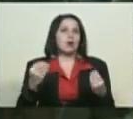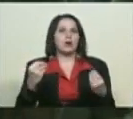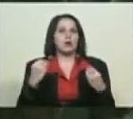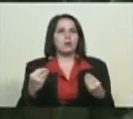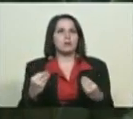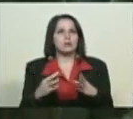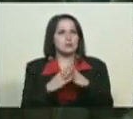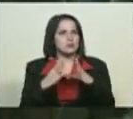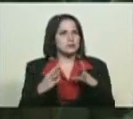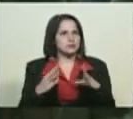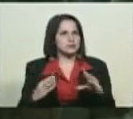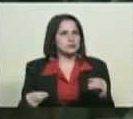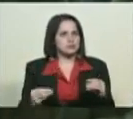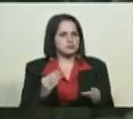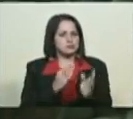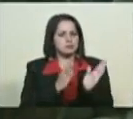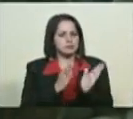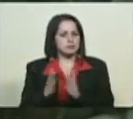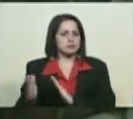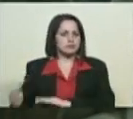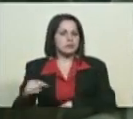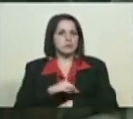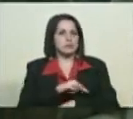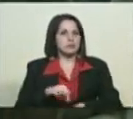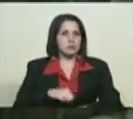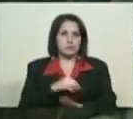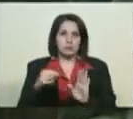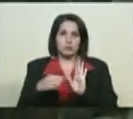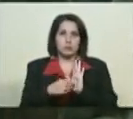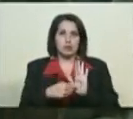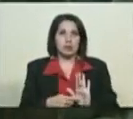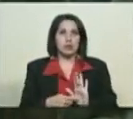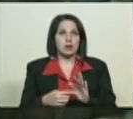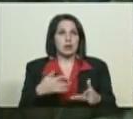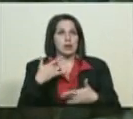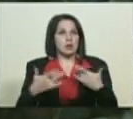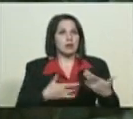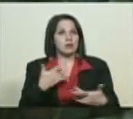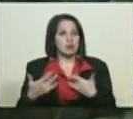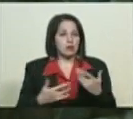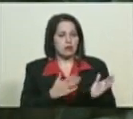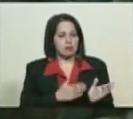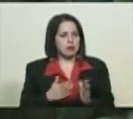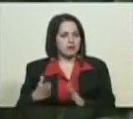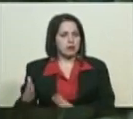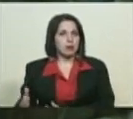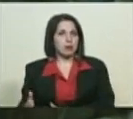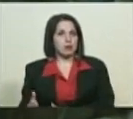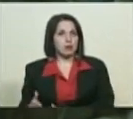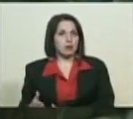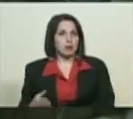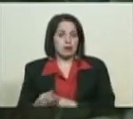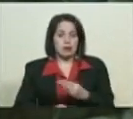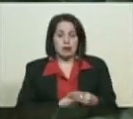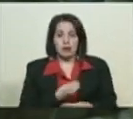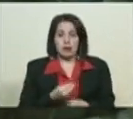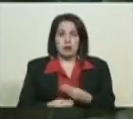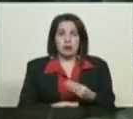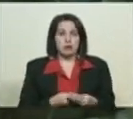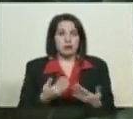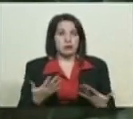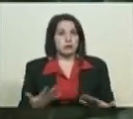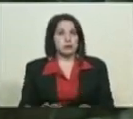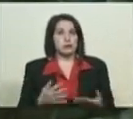todo el cronograma de actividades y, por supuesto, todo lo que está planificado, ha estado planificado y llevando a cabo el Comando